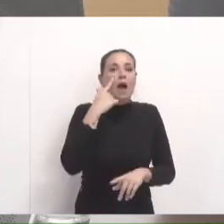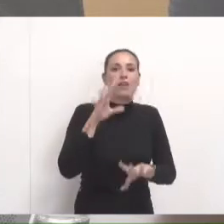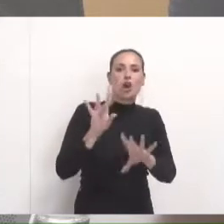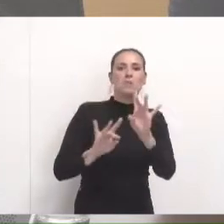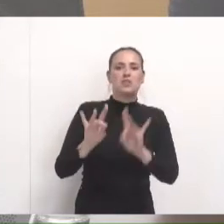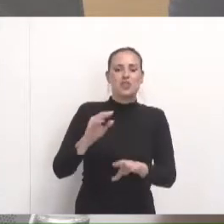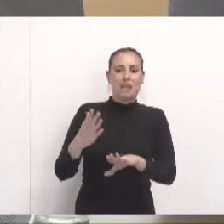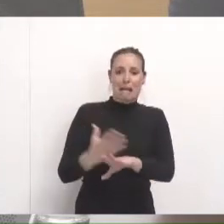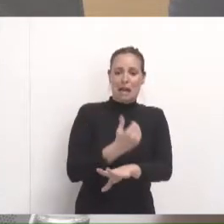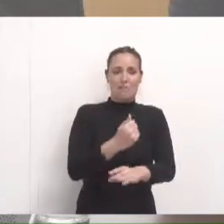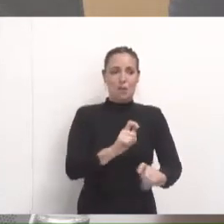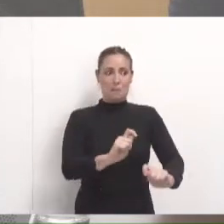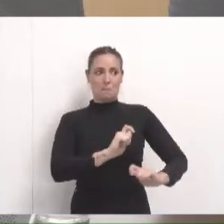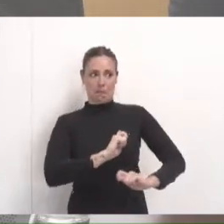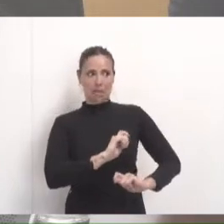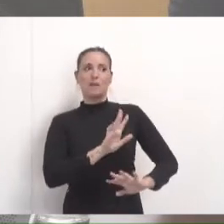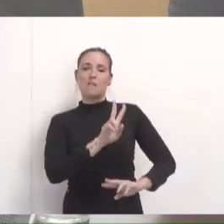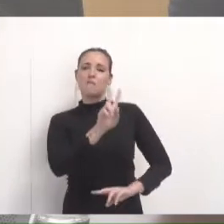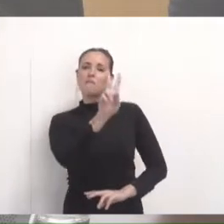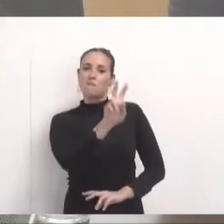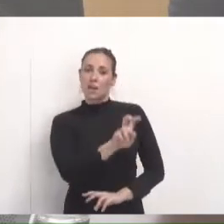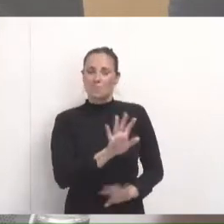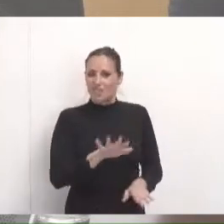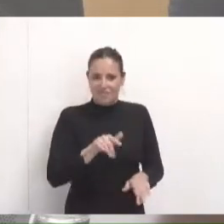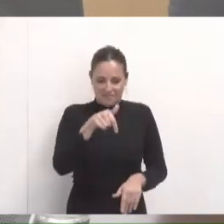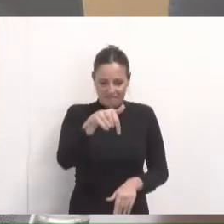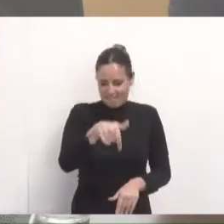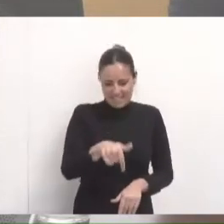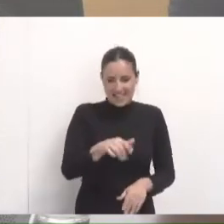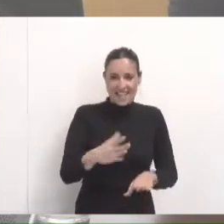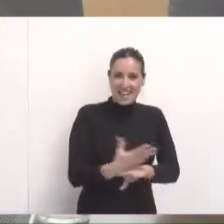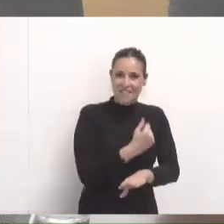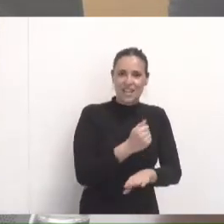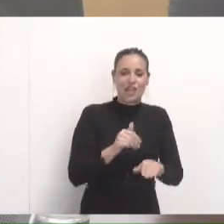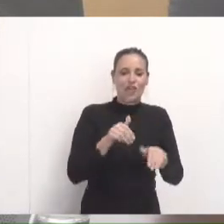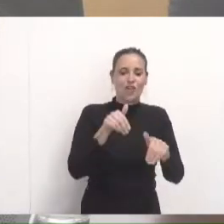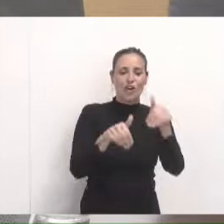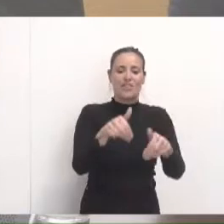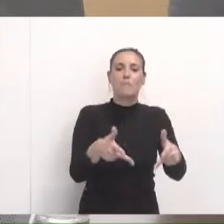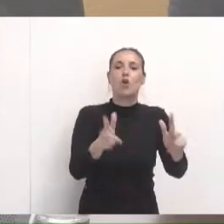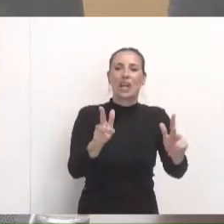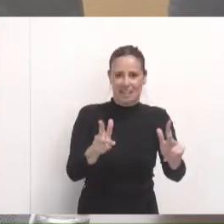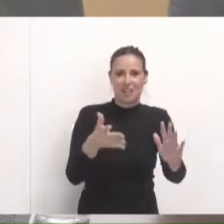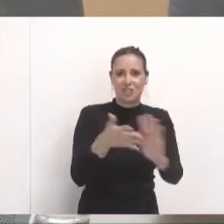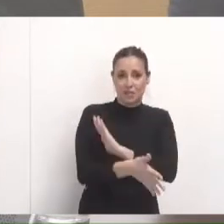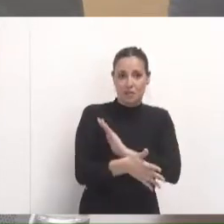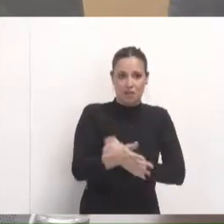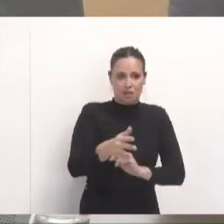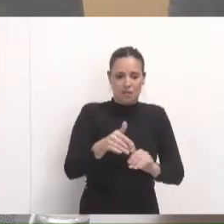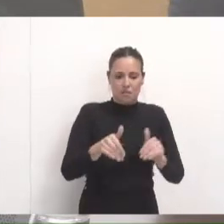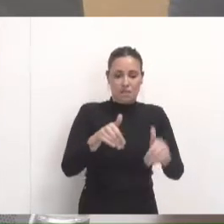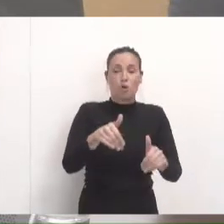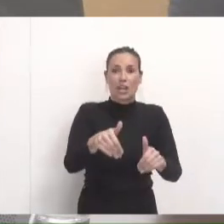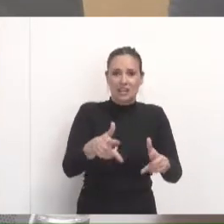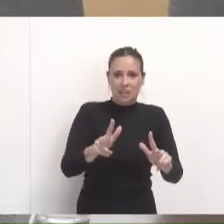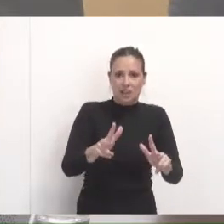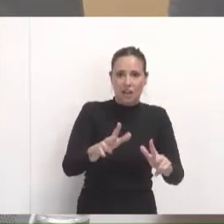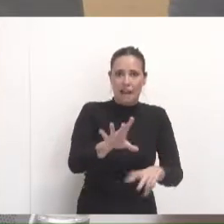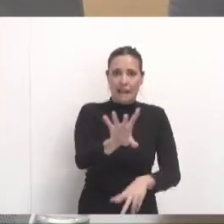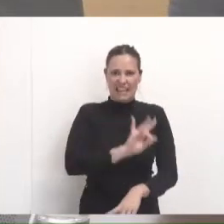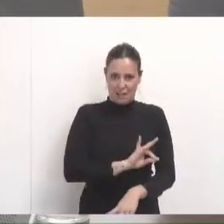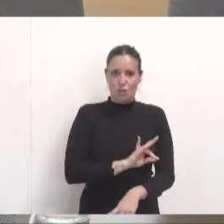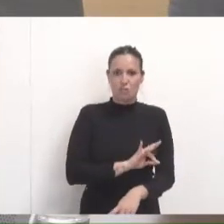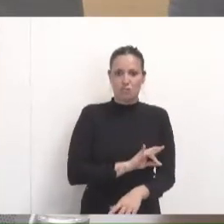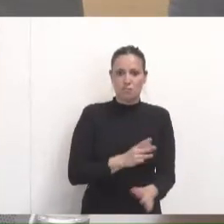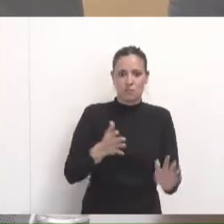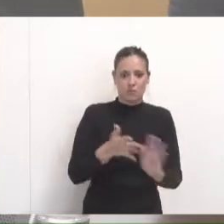luego este cabildo es un cabildo democrático, elegido democráticamente y, por lo tanto, yo